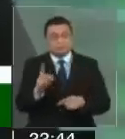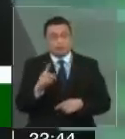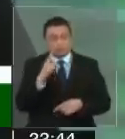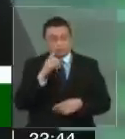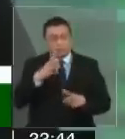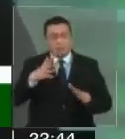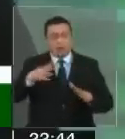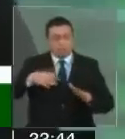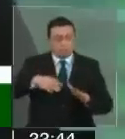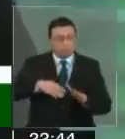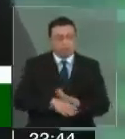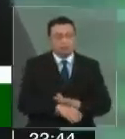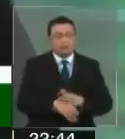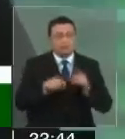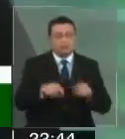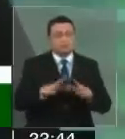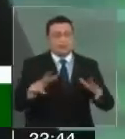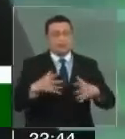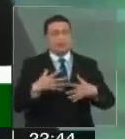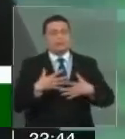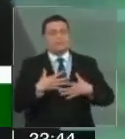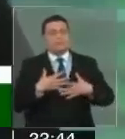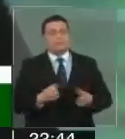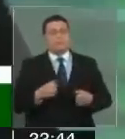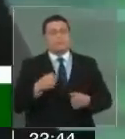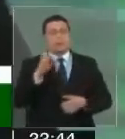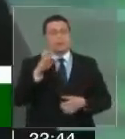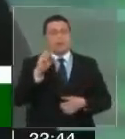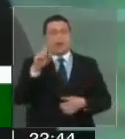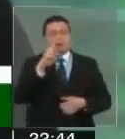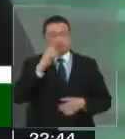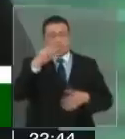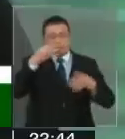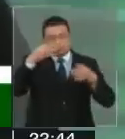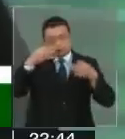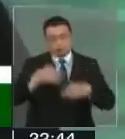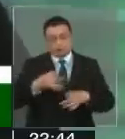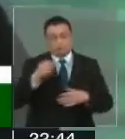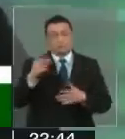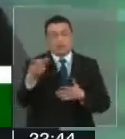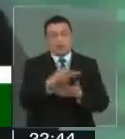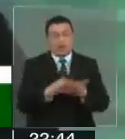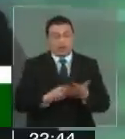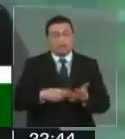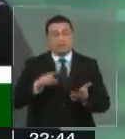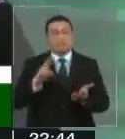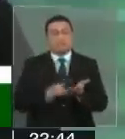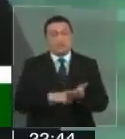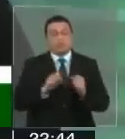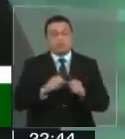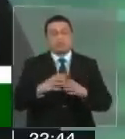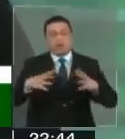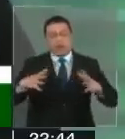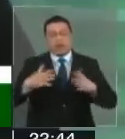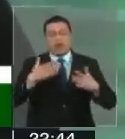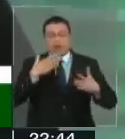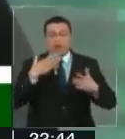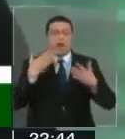a profundizar esas ganas, esa pasión, esa certeza de que el arte de verdad puede hacer un gran